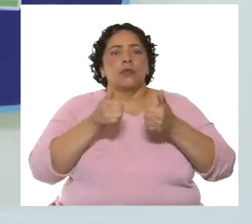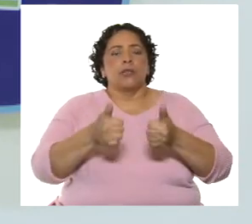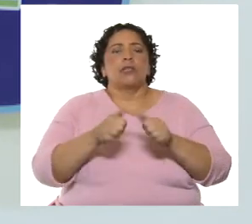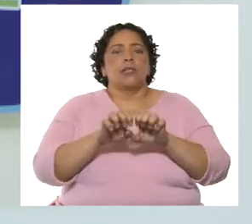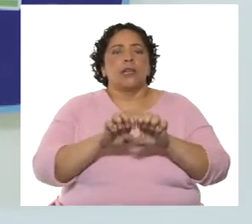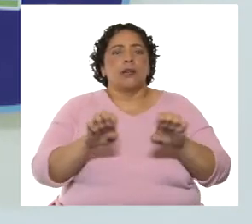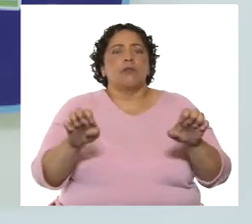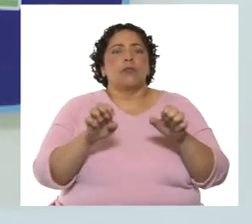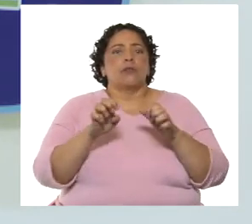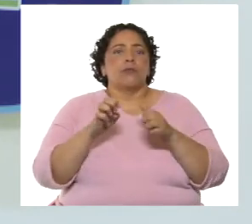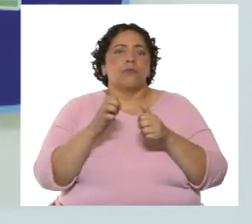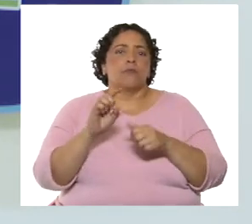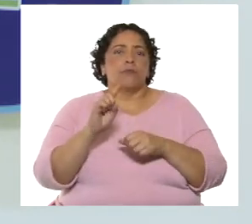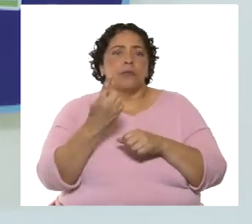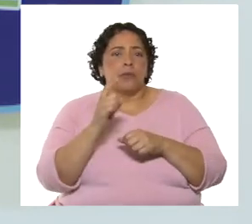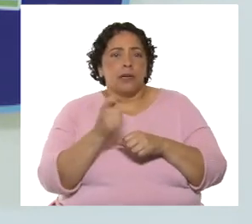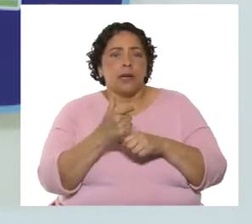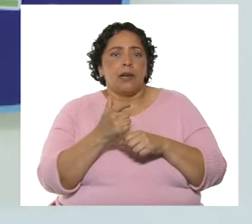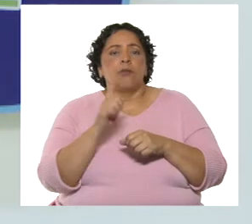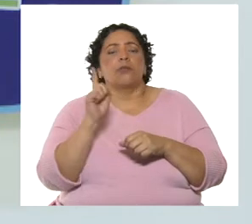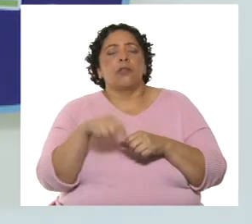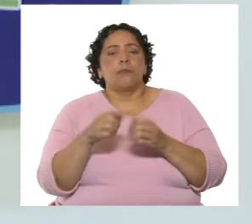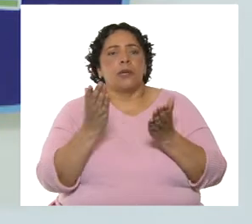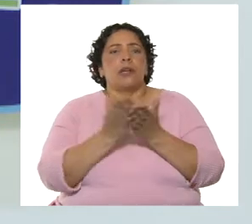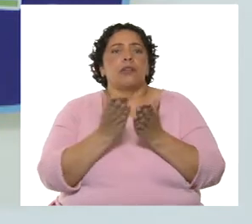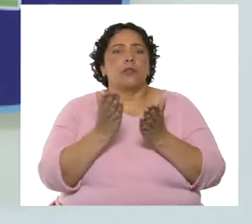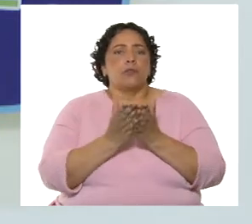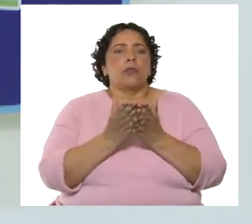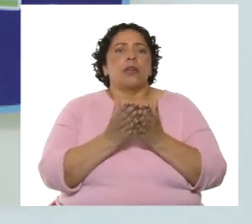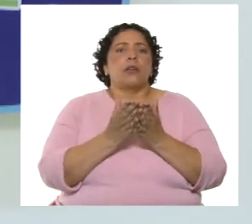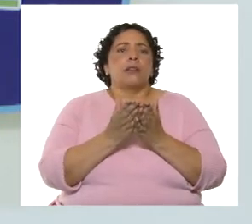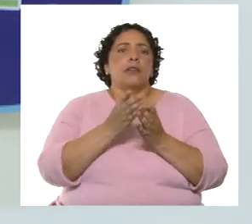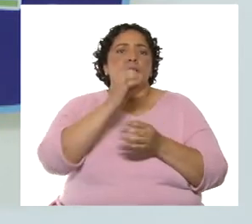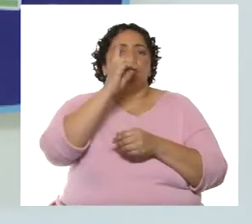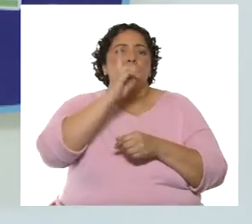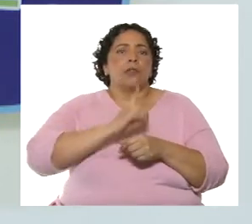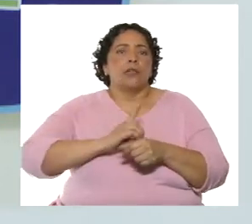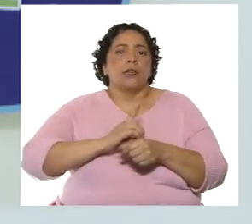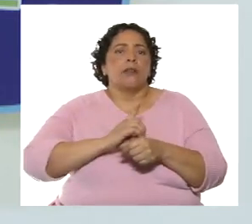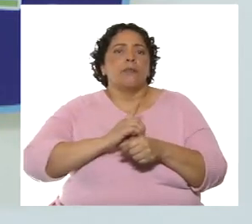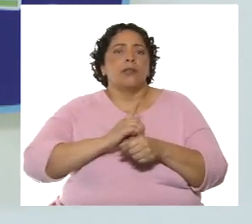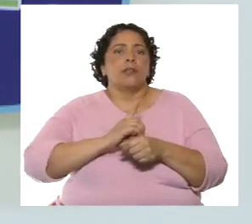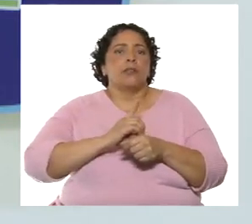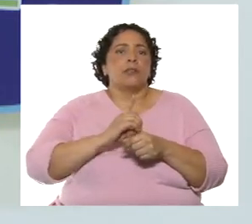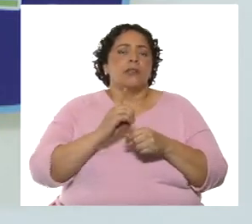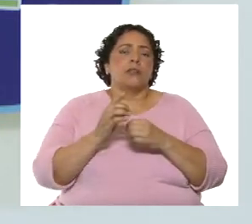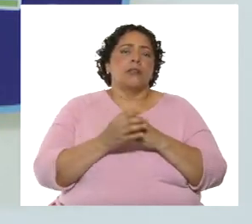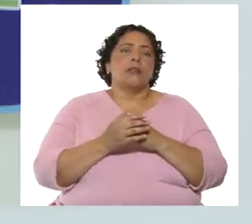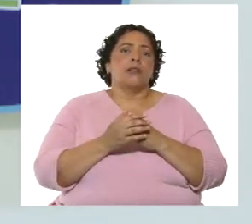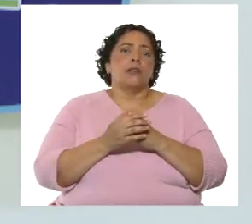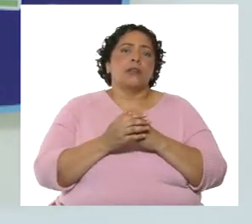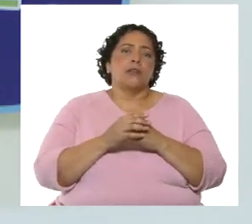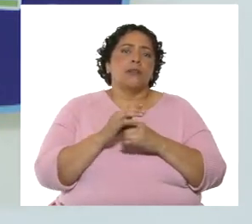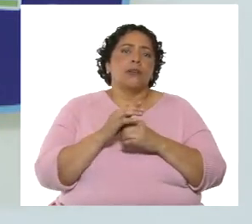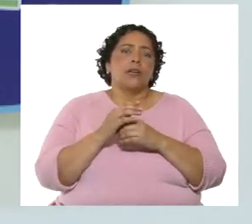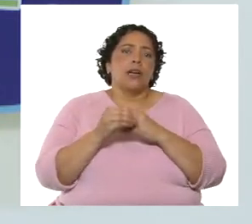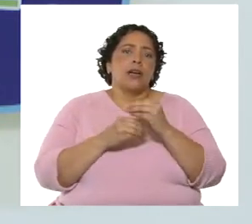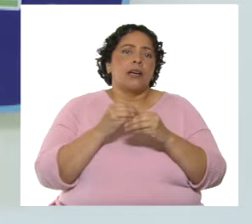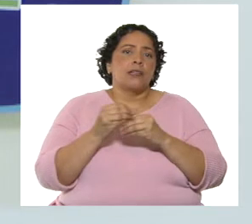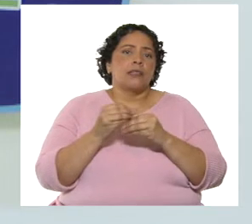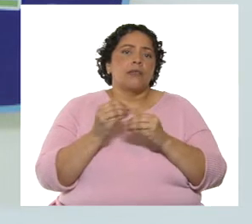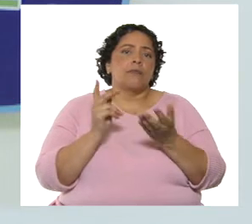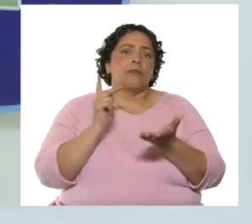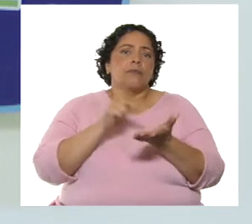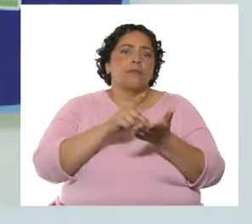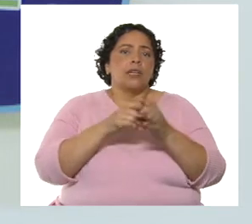de educación primaria y también para los estudiantes con necesidades educativas especiales y o con discapacidad que forman parte